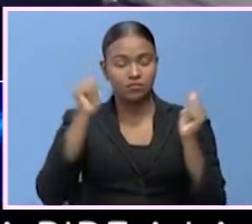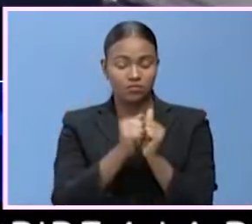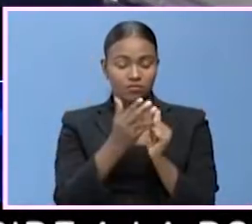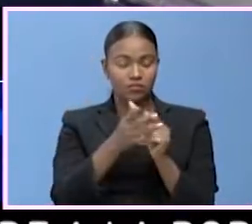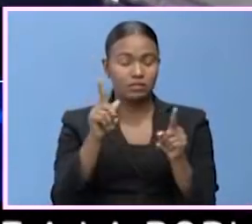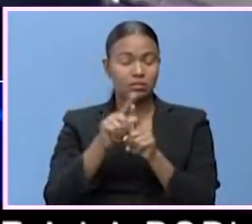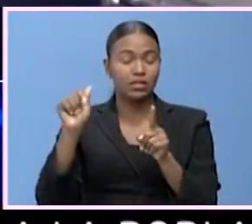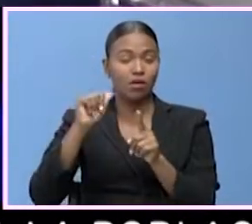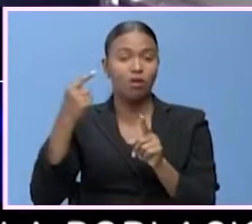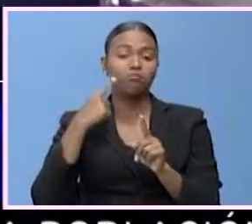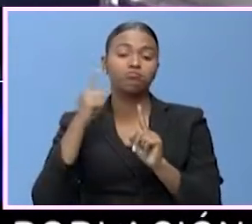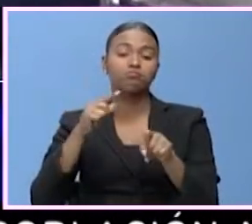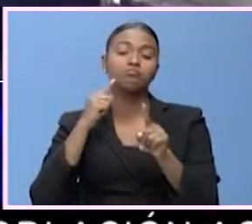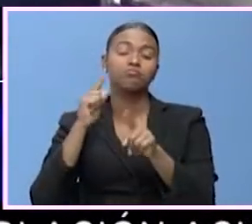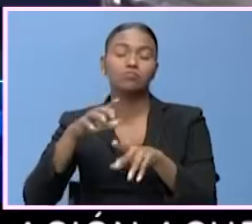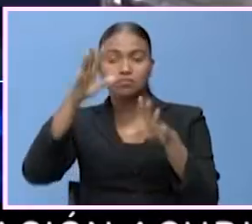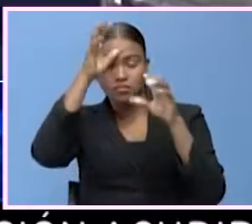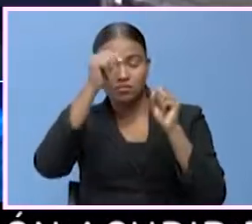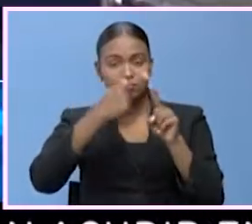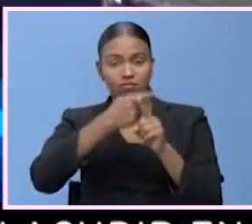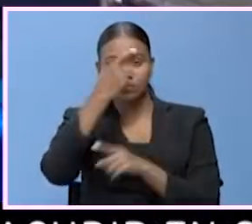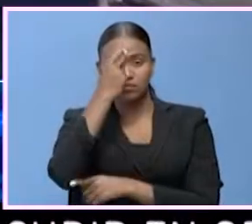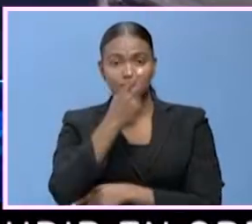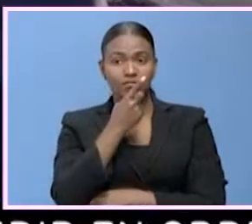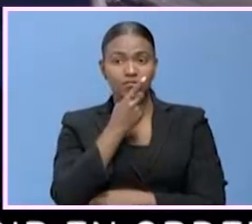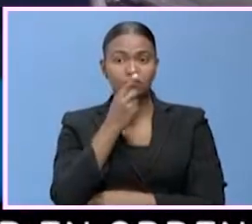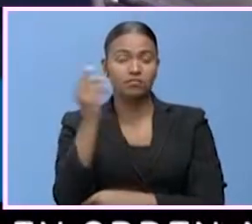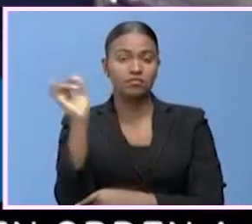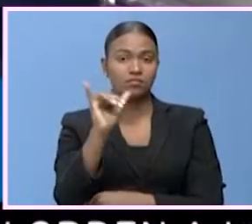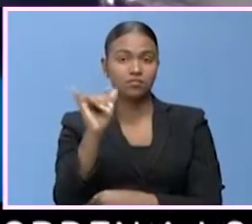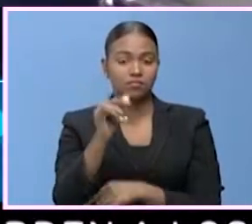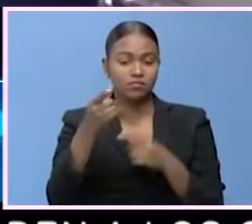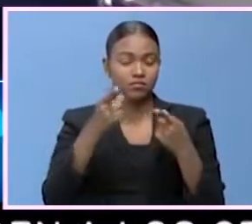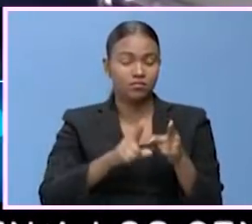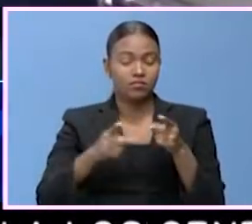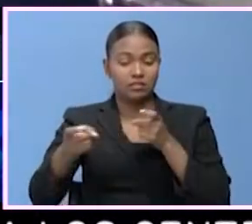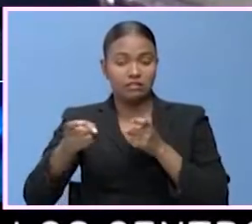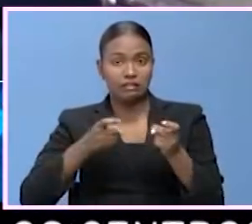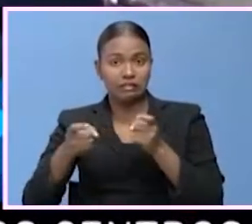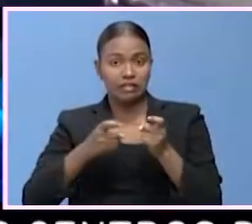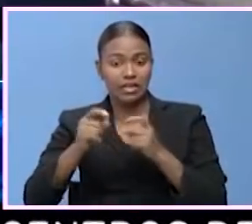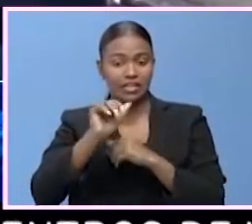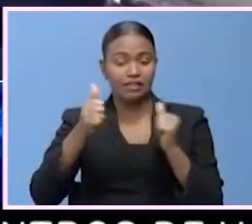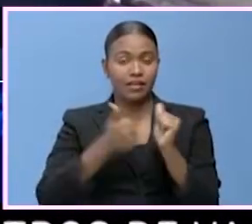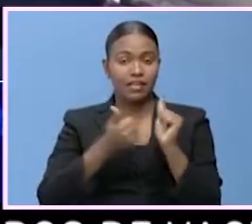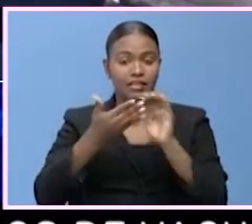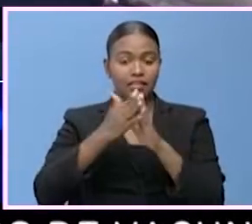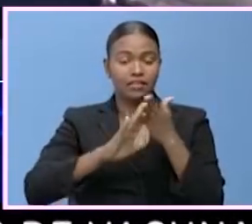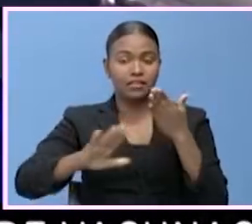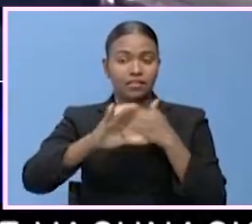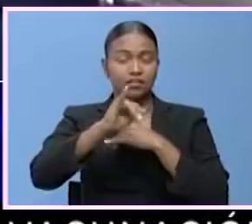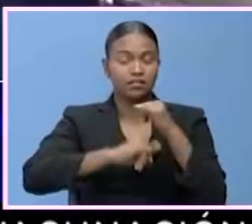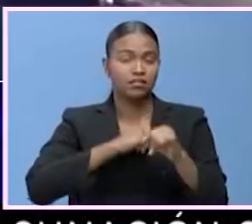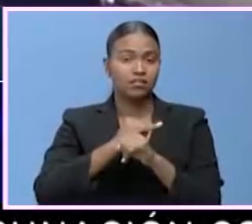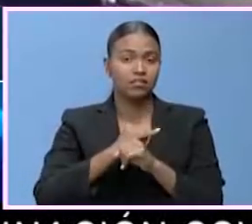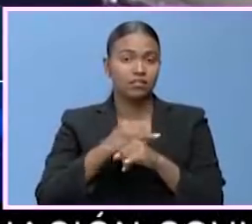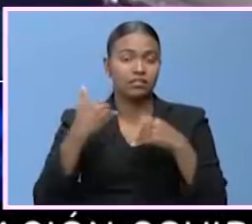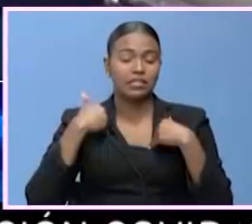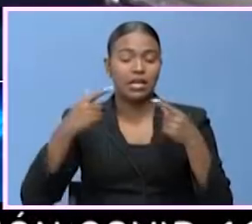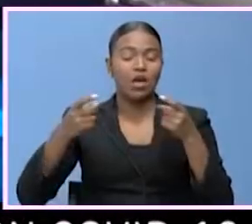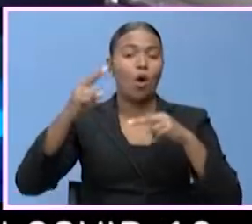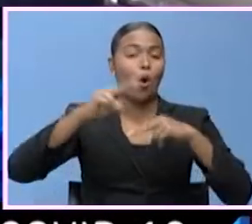otras medidas que anunció el presidente de la República, como son el gestionar que a través de la comunidad internacional se